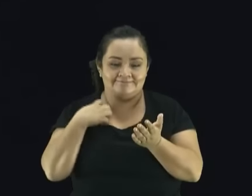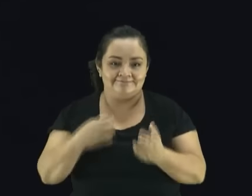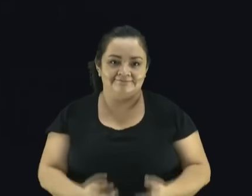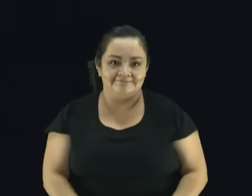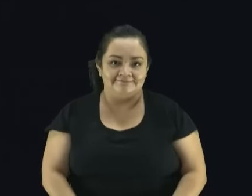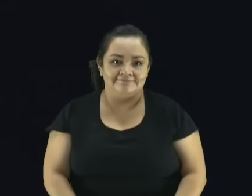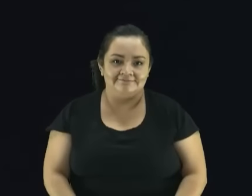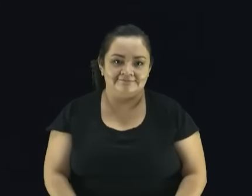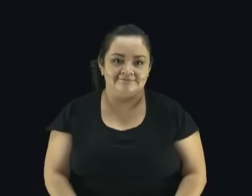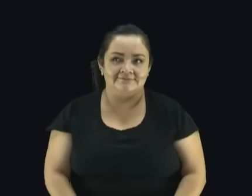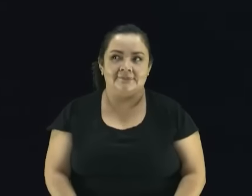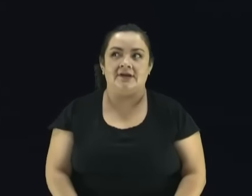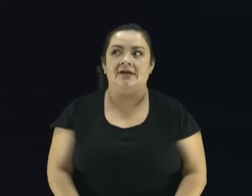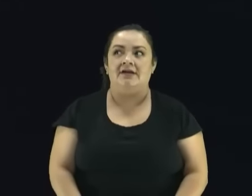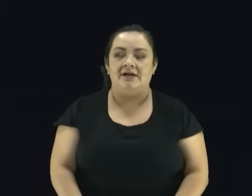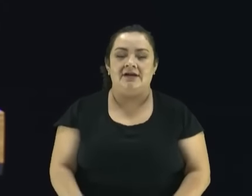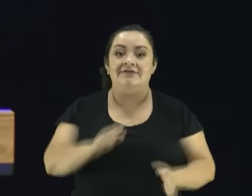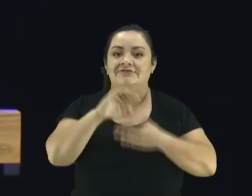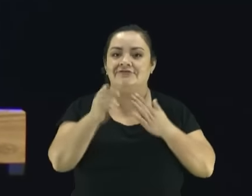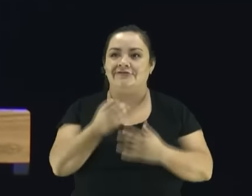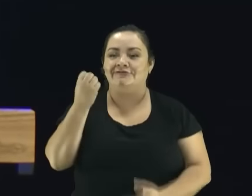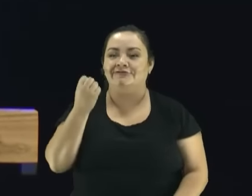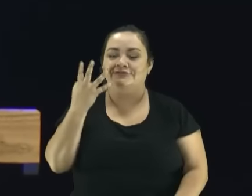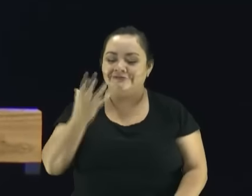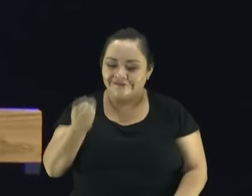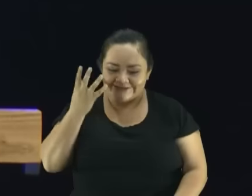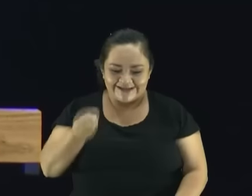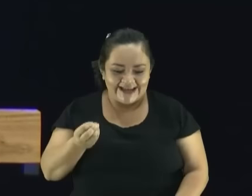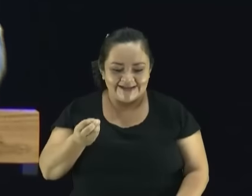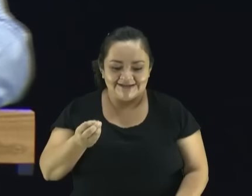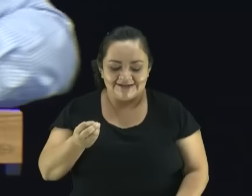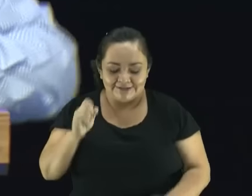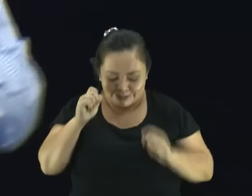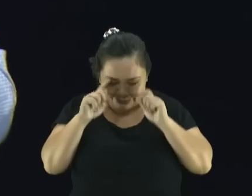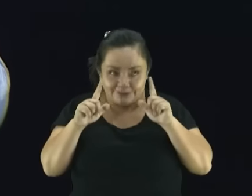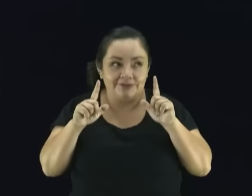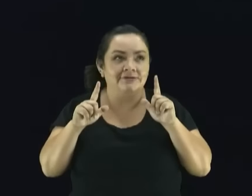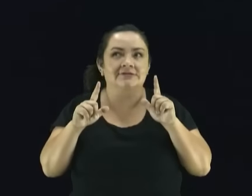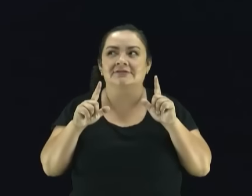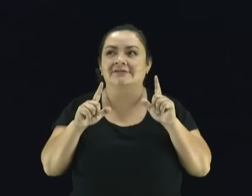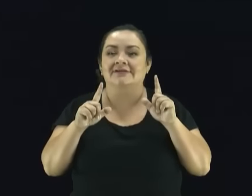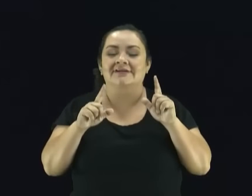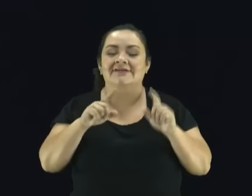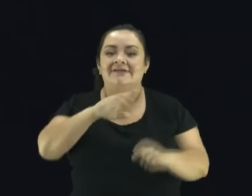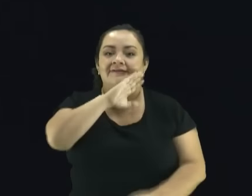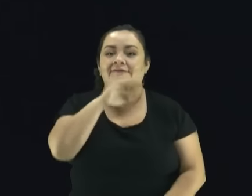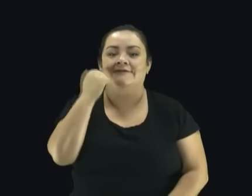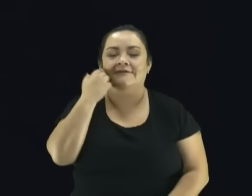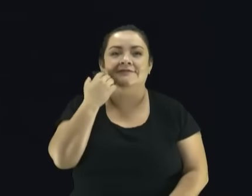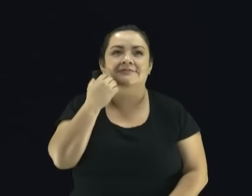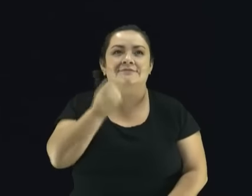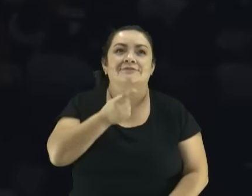es la que te va a despertar todos los días con ganas de vivir a pesar de que estés con una enfermedad